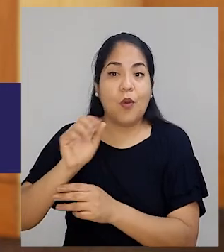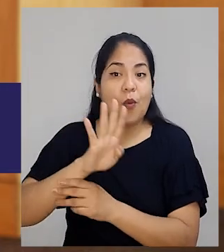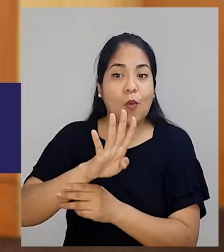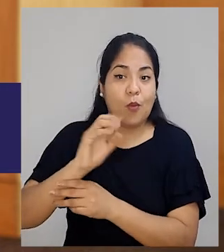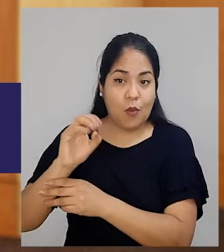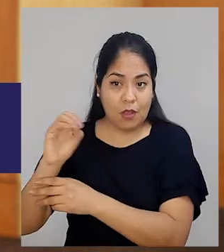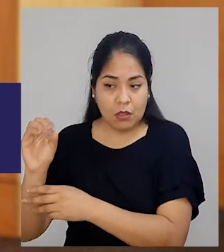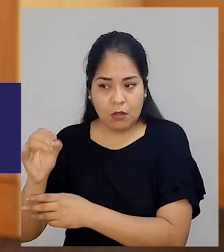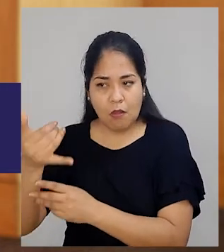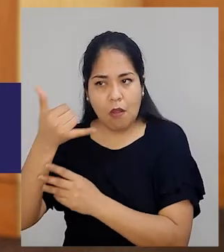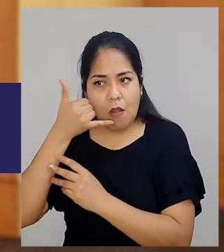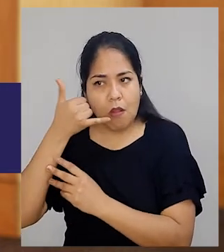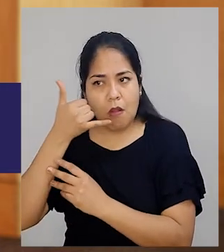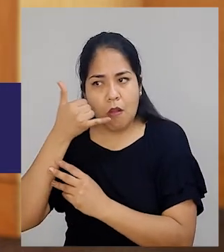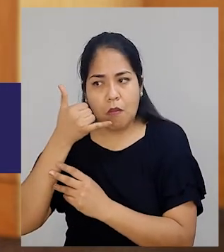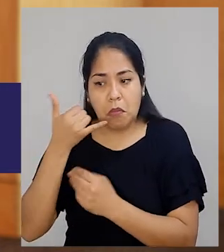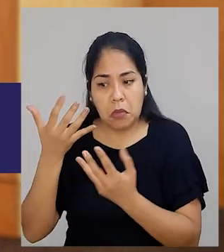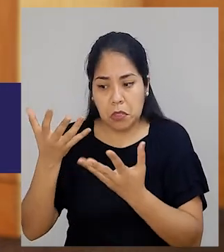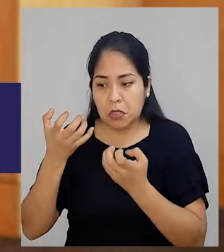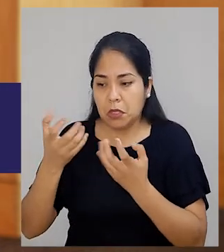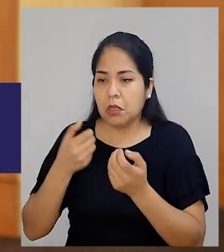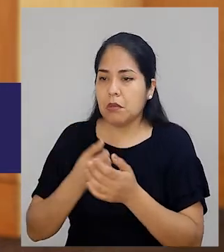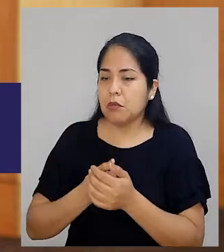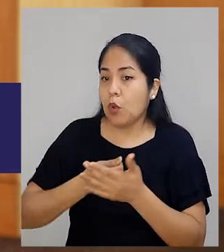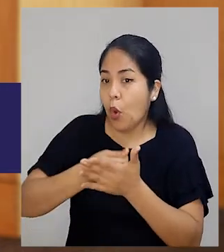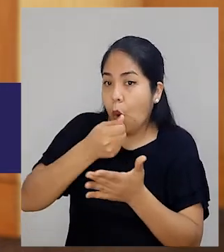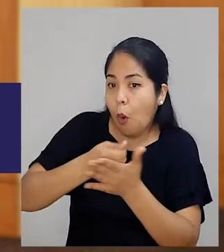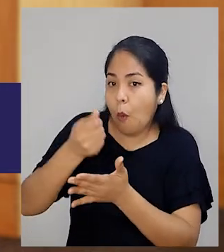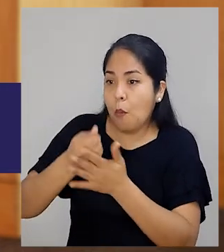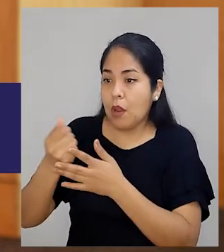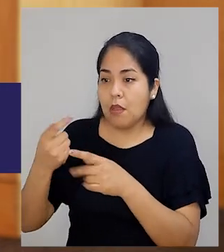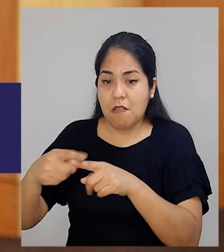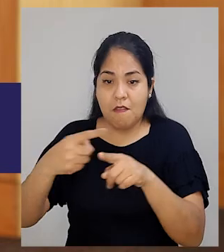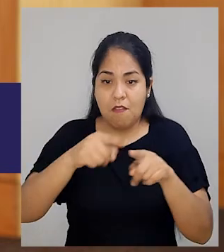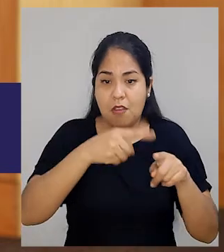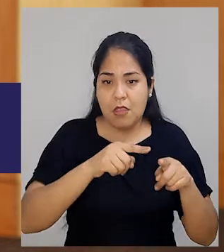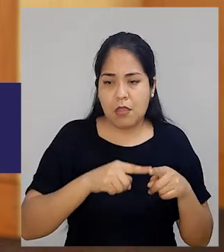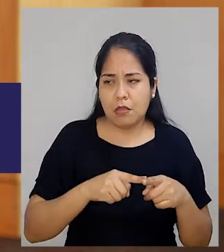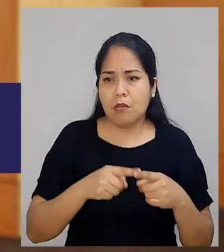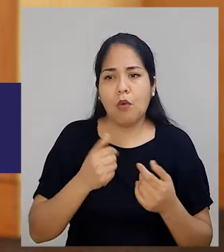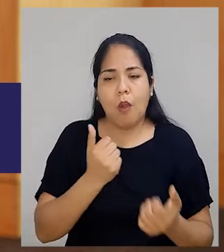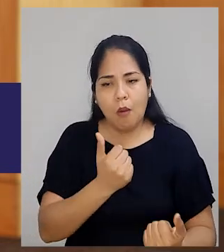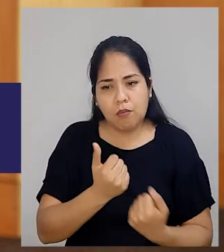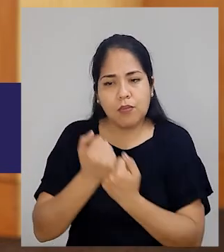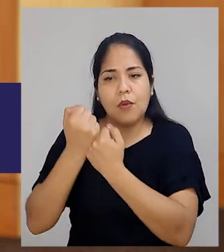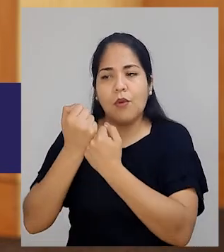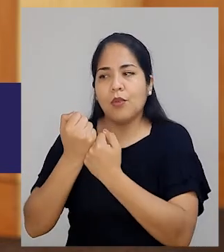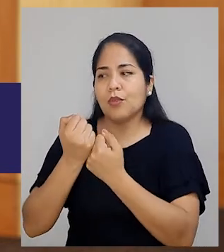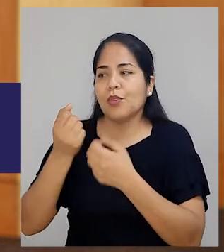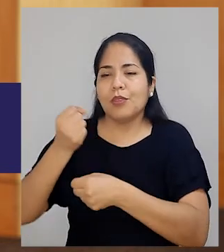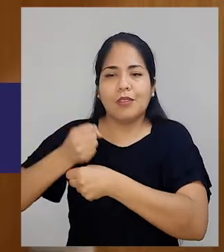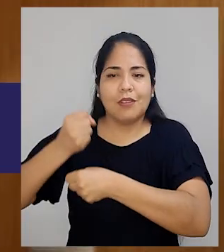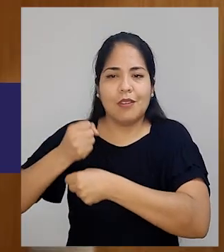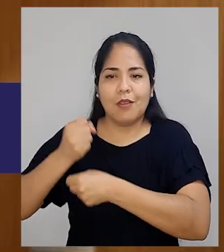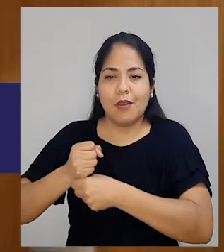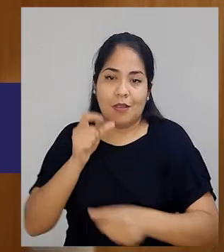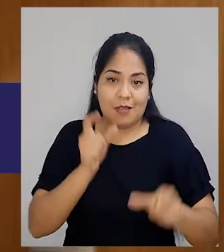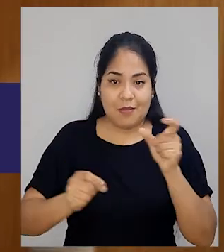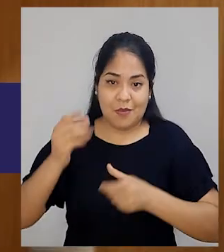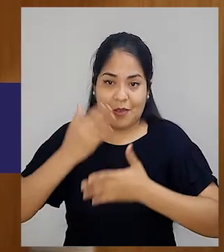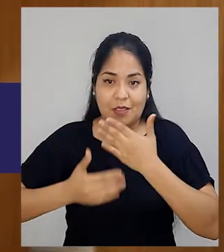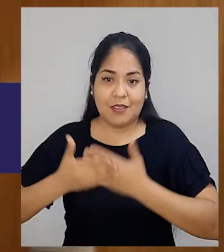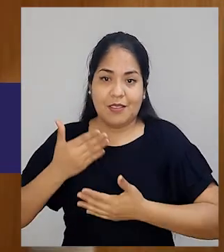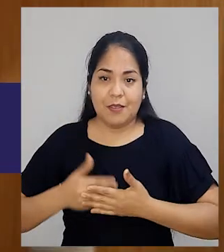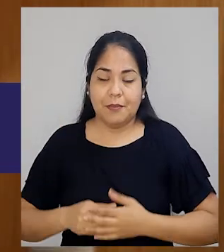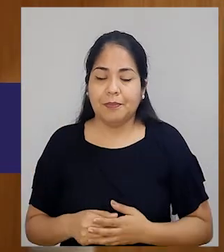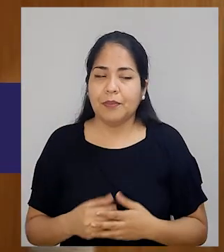630-5170, anexo 400. Ahí pueden adquirir productos como estos para que puedan finalmente darle una oportunidad laboral